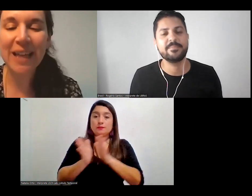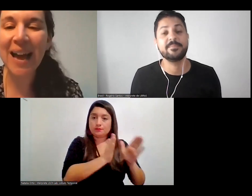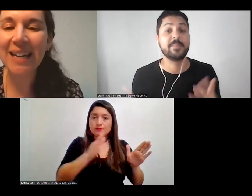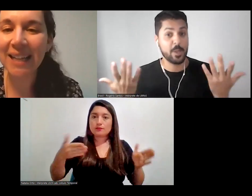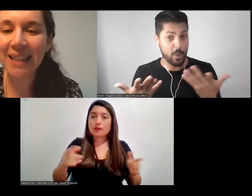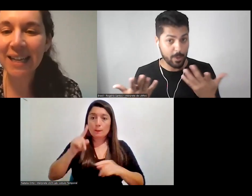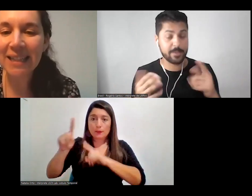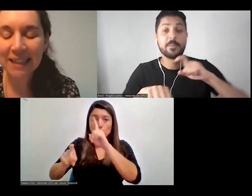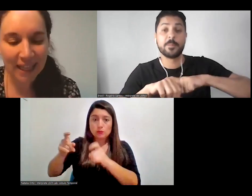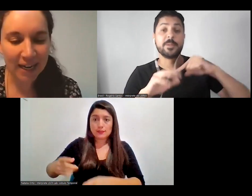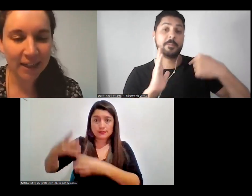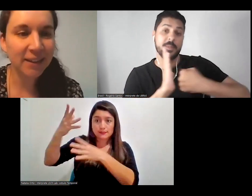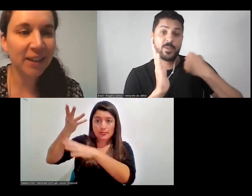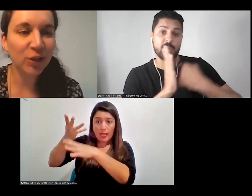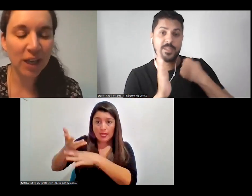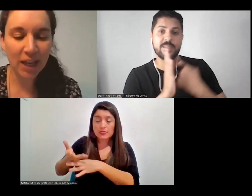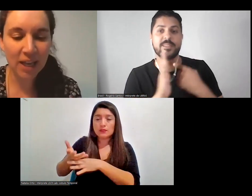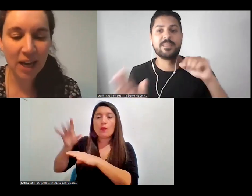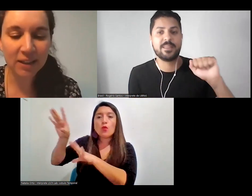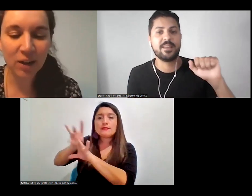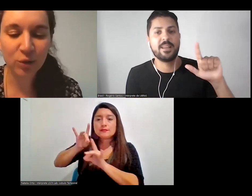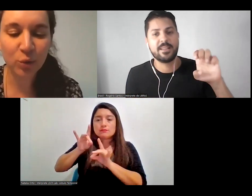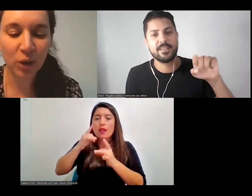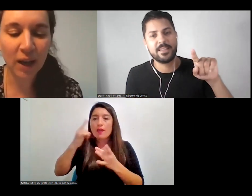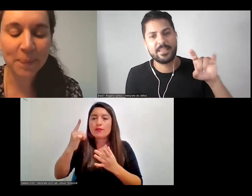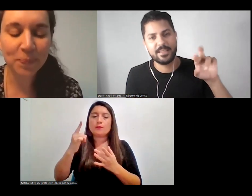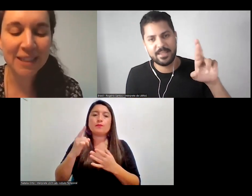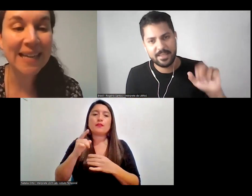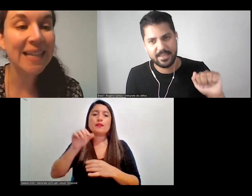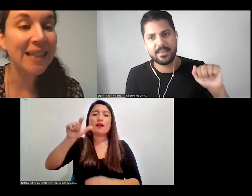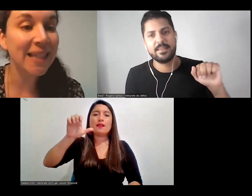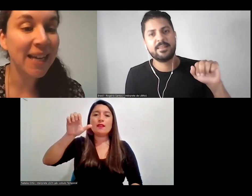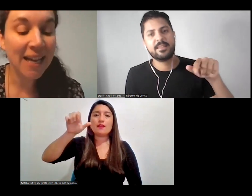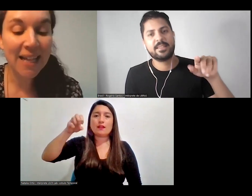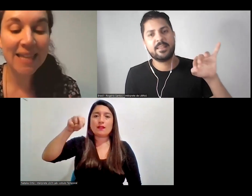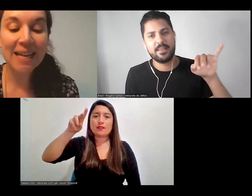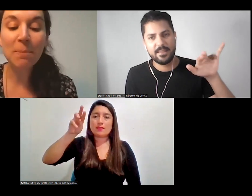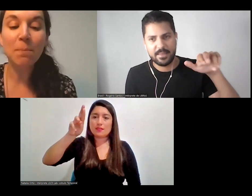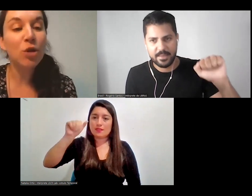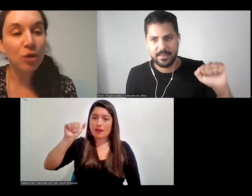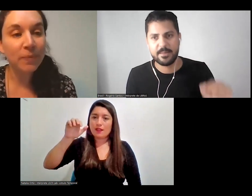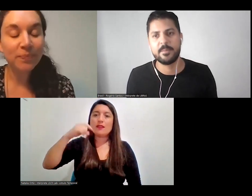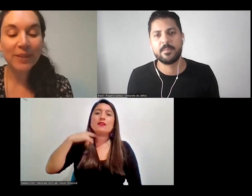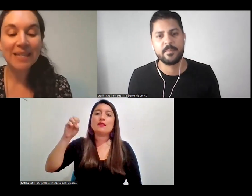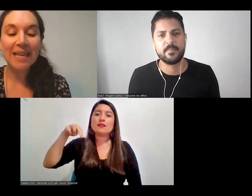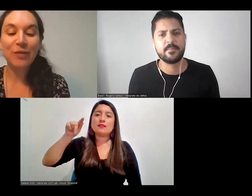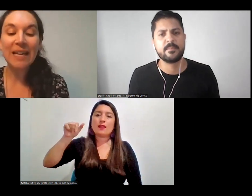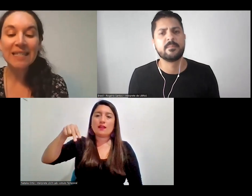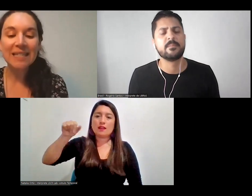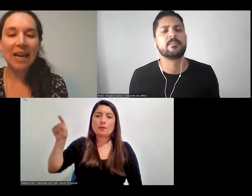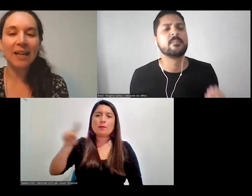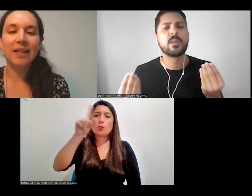preguntas. Primero está Alejandra Quintana, ¿cierto? Que ella hace la consulta siguiente. ¿De qué modo